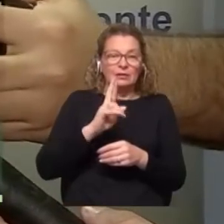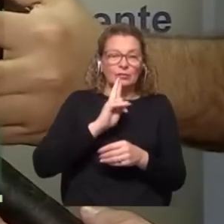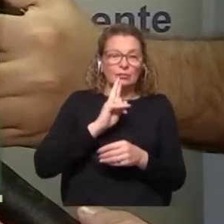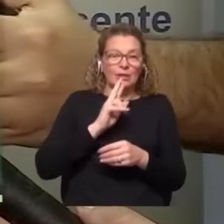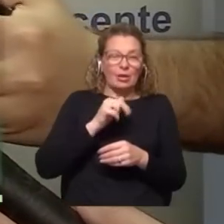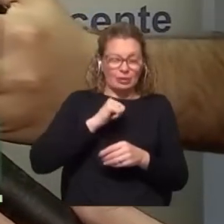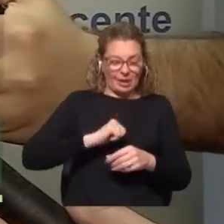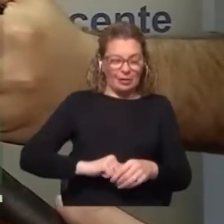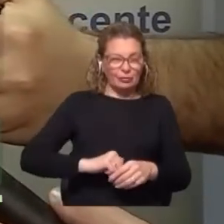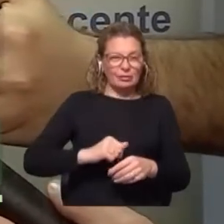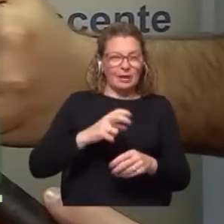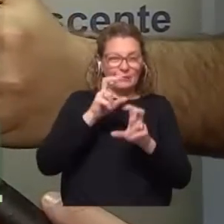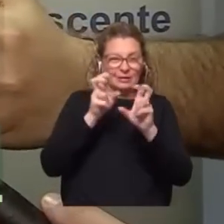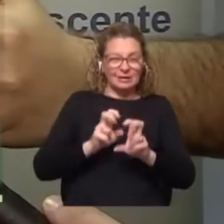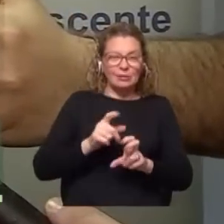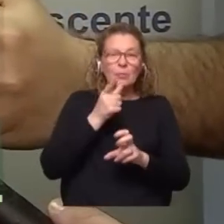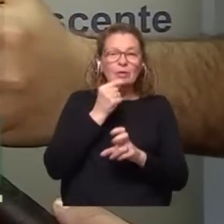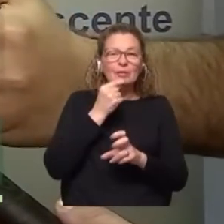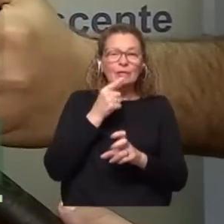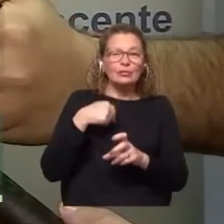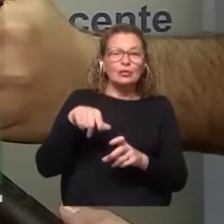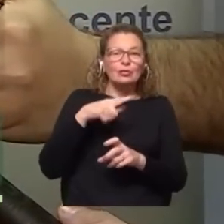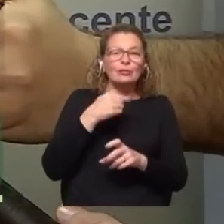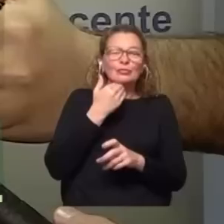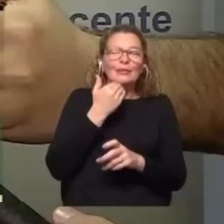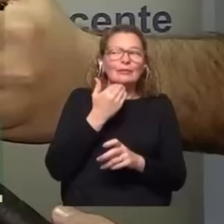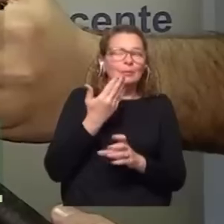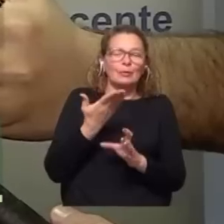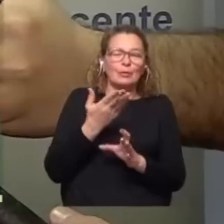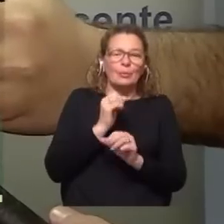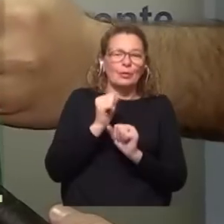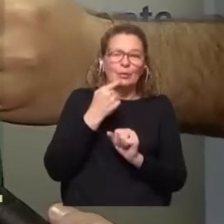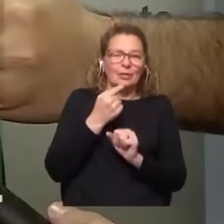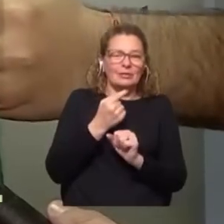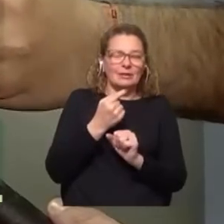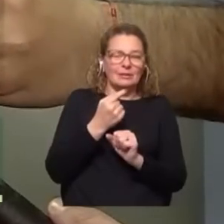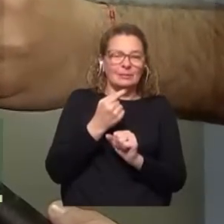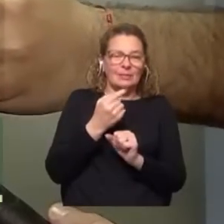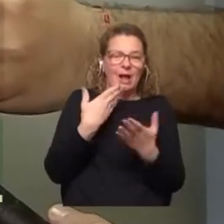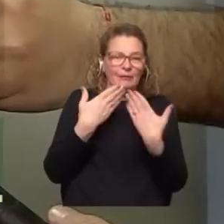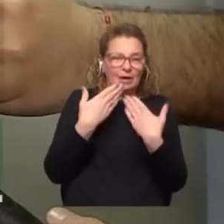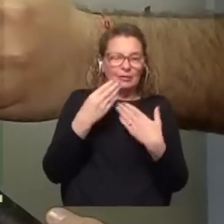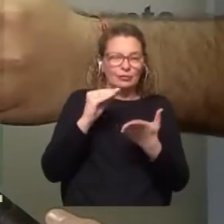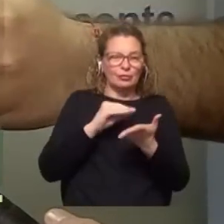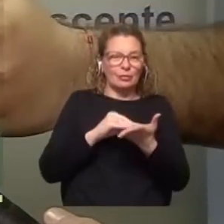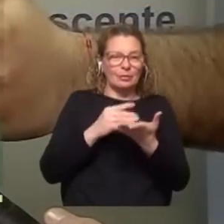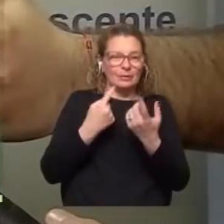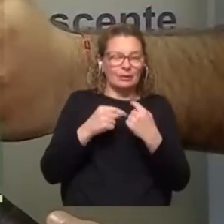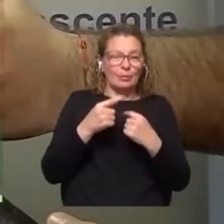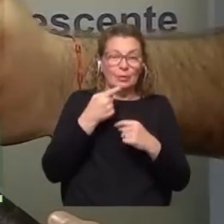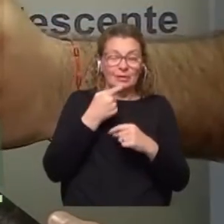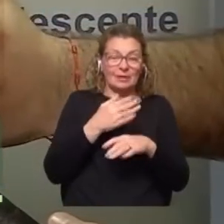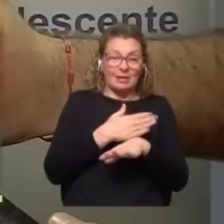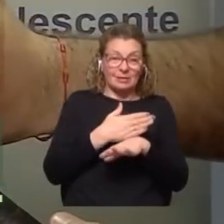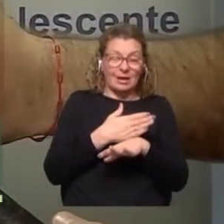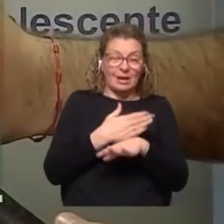de la autopsia y está en investigación policial por lo tanto nosotros no tenemos elementos para para hacer referencia pero como te